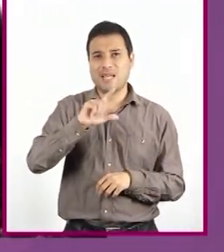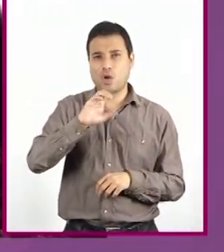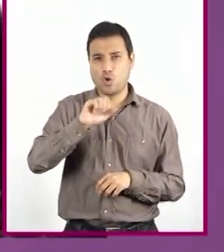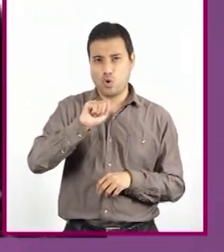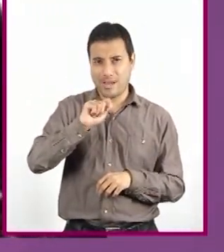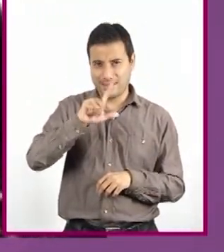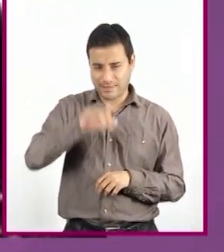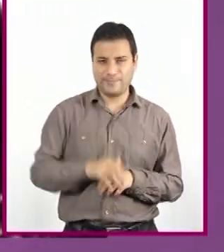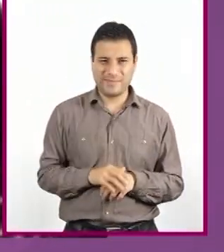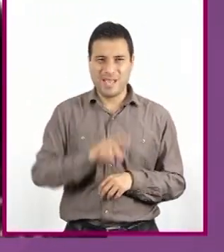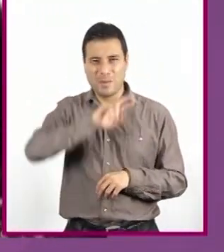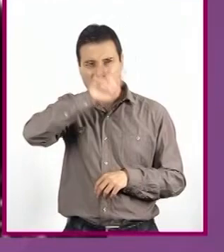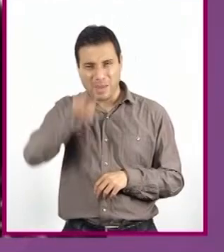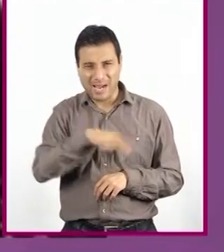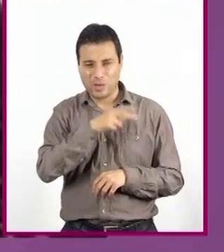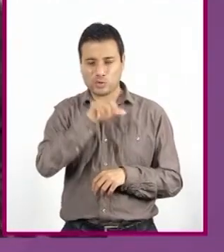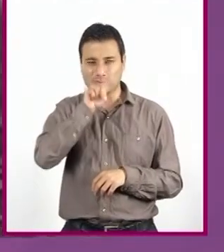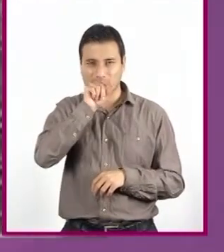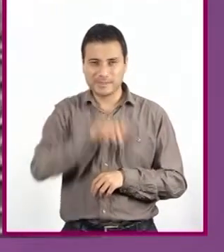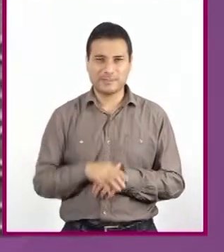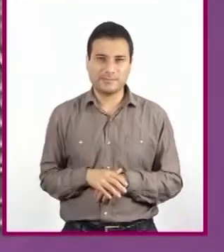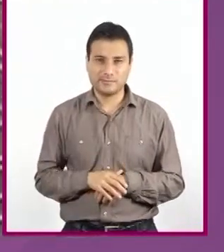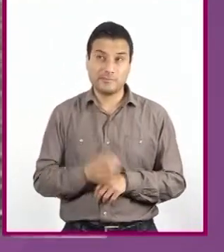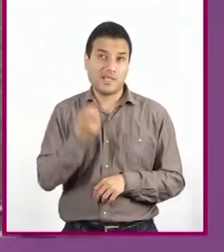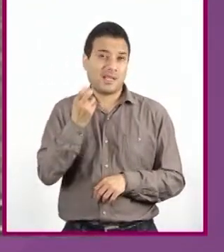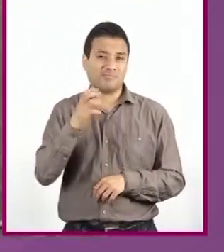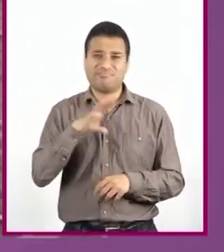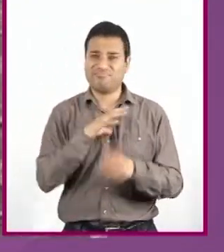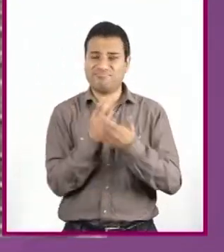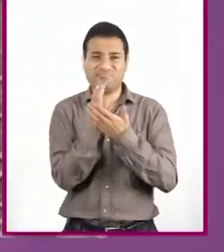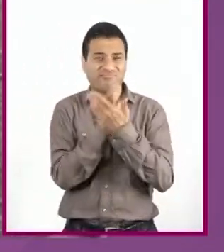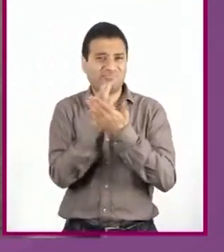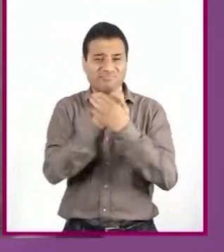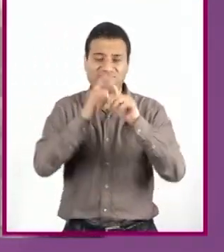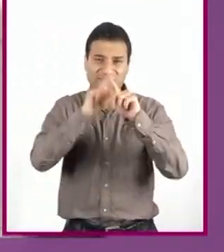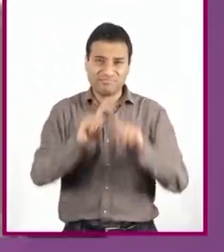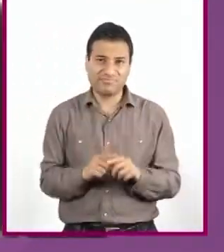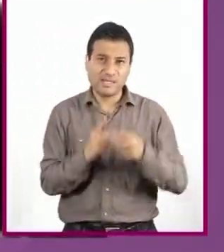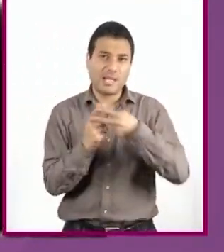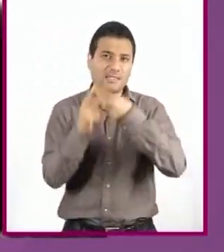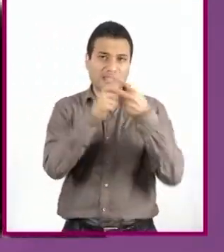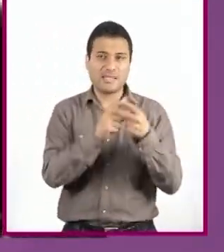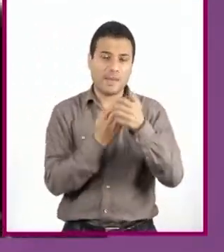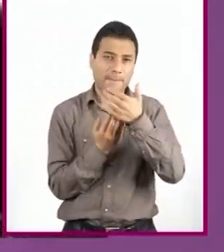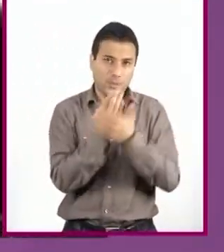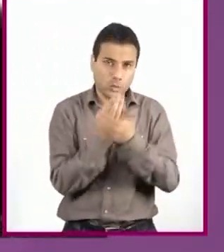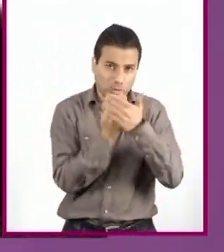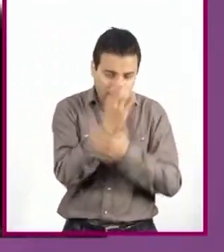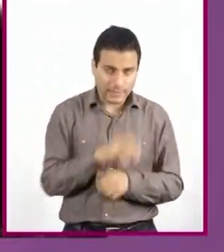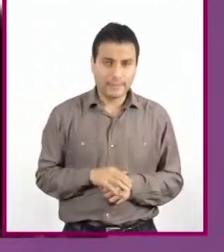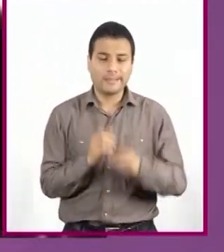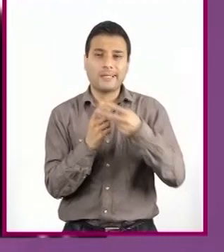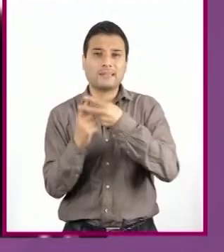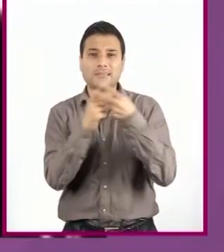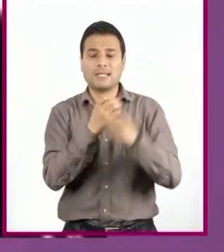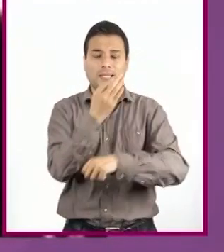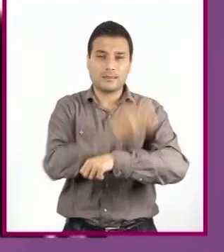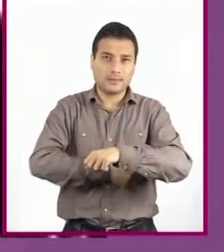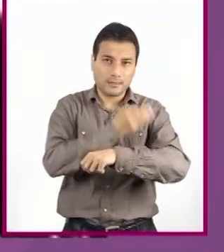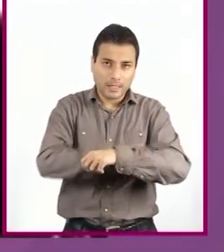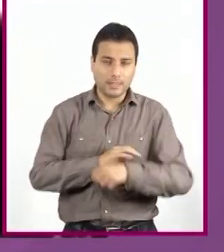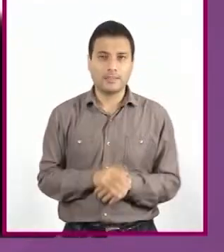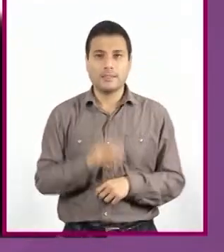Y es por ello que esta deidad tiene tantas representaciones, como estrella matutina o vespertina, como señor del